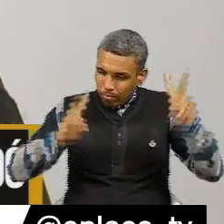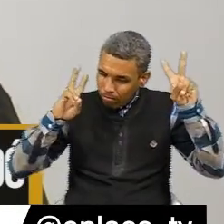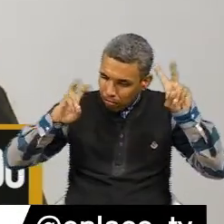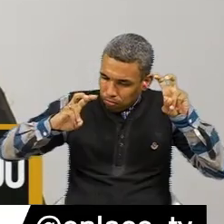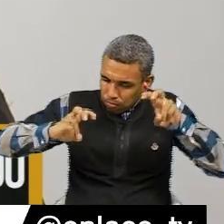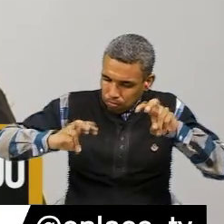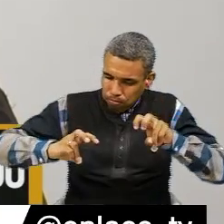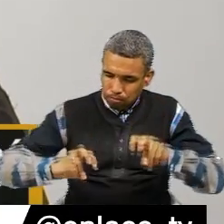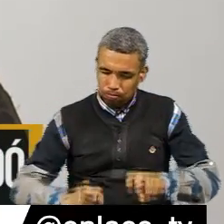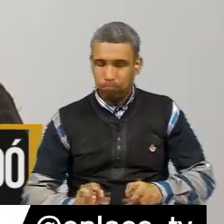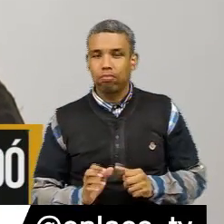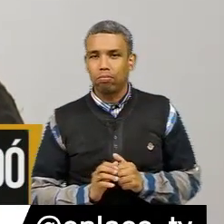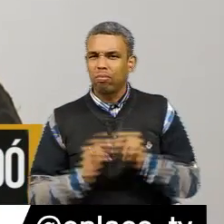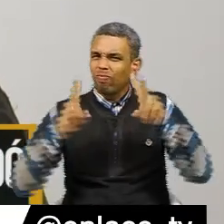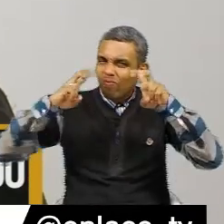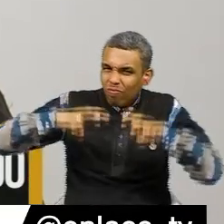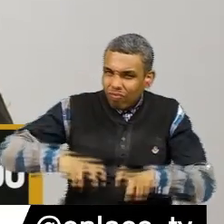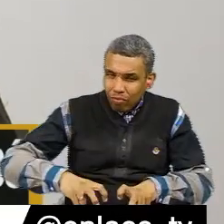realice